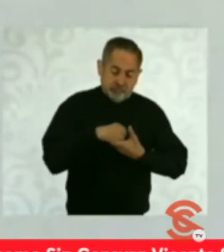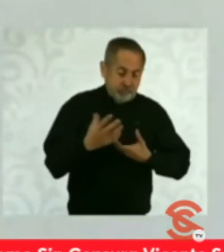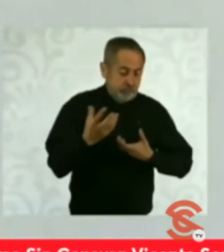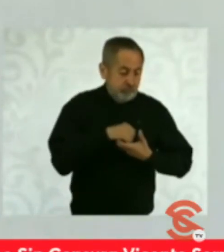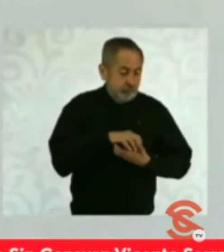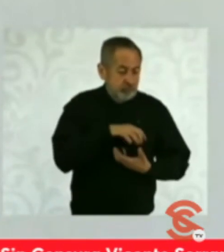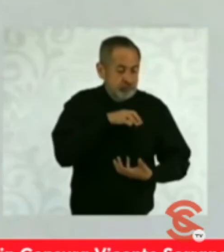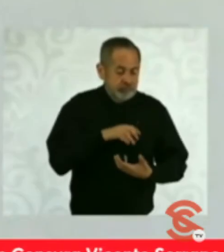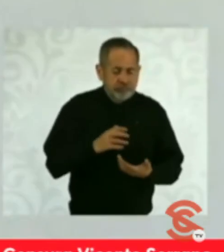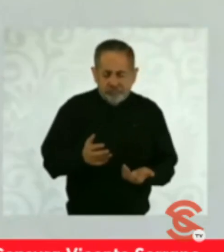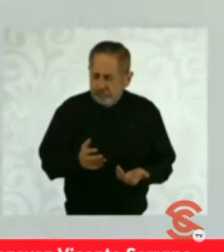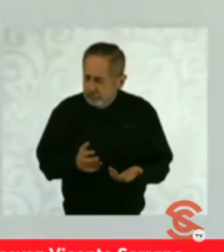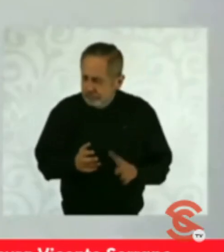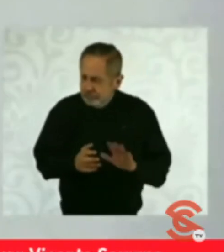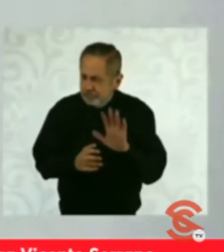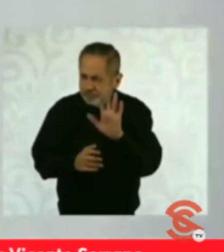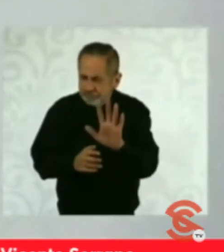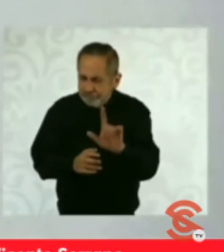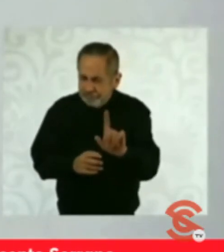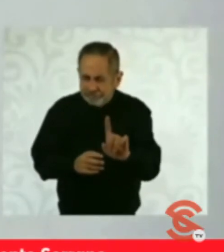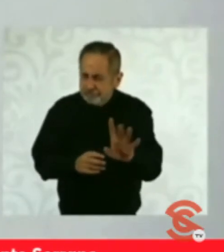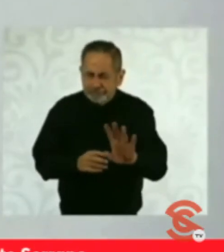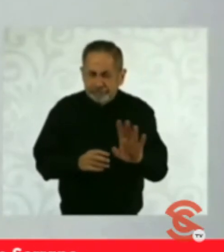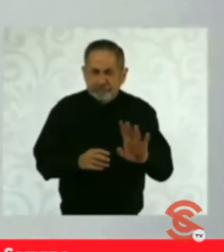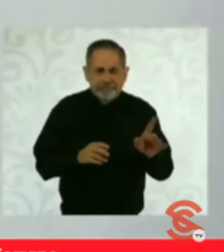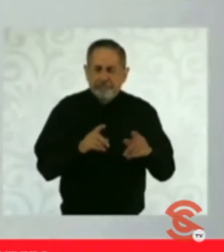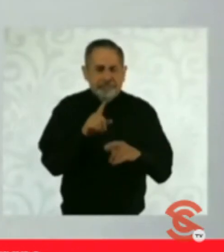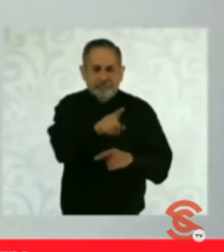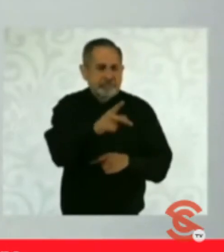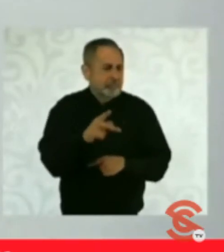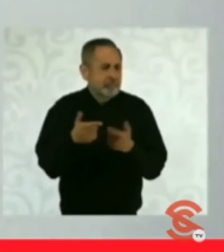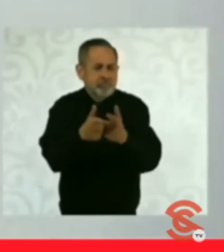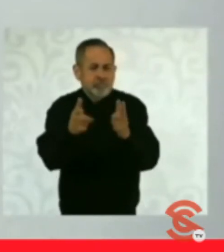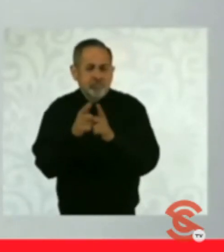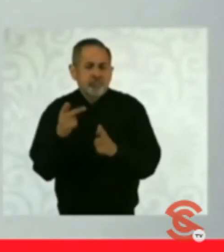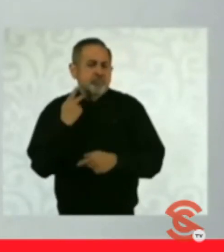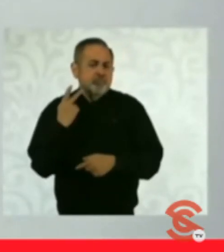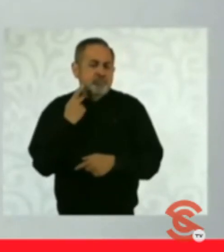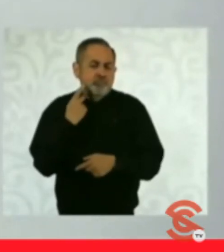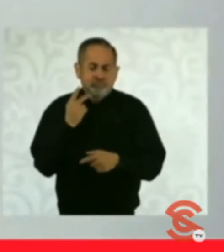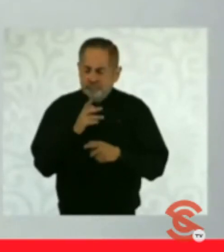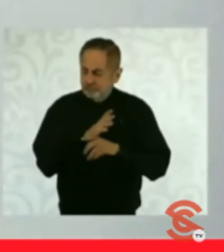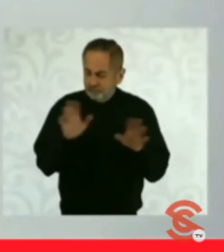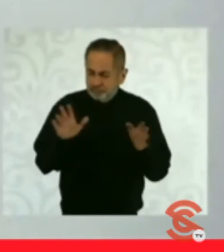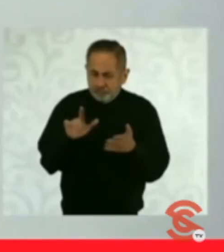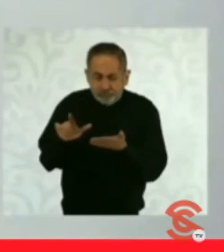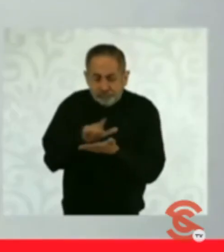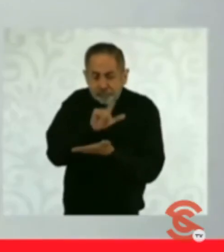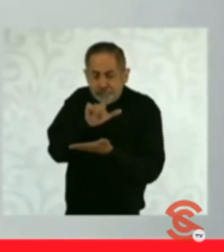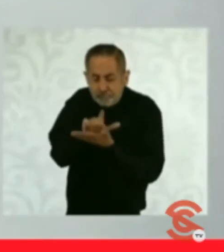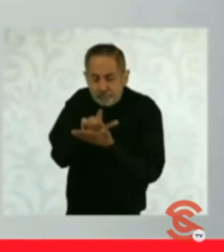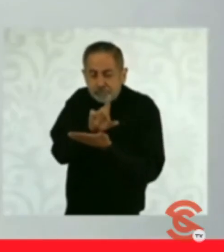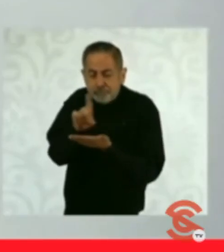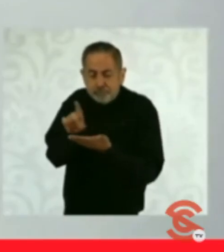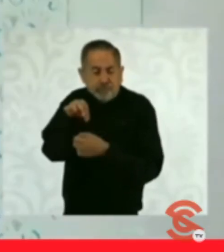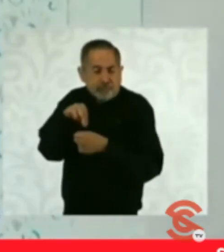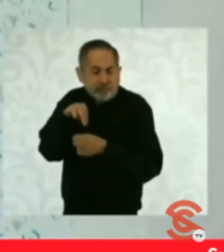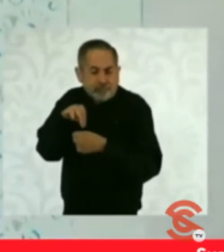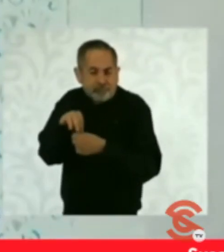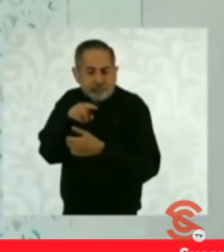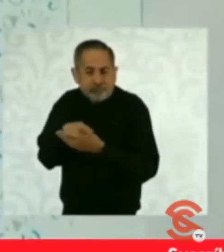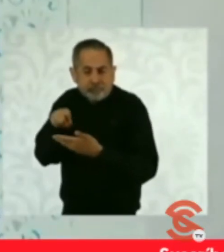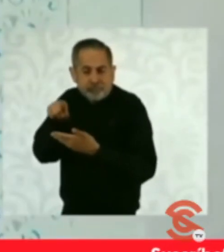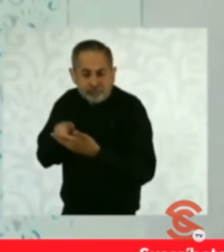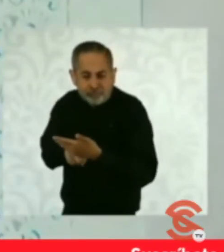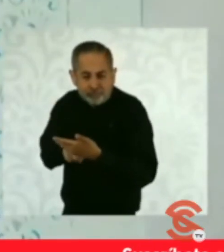lugar, un partido político se rige esencialmente por las leyes electorales.